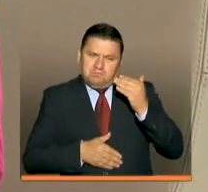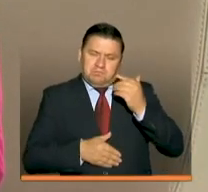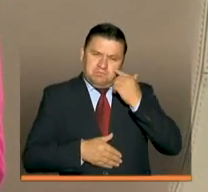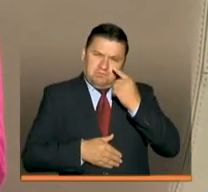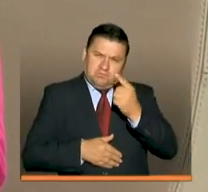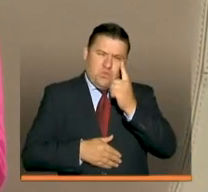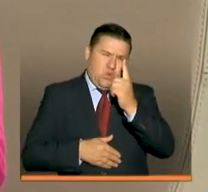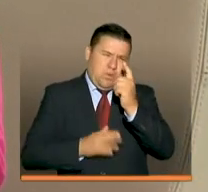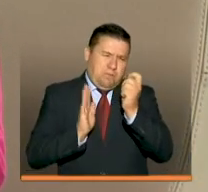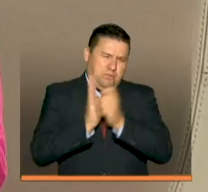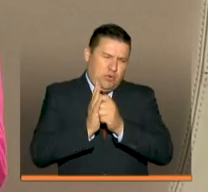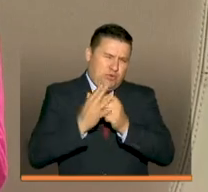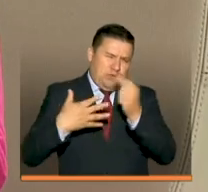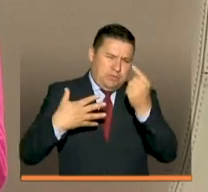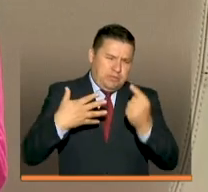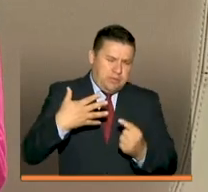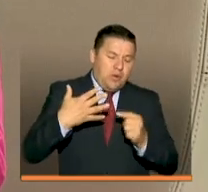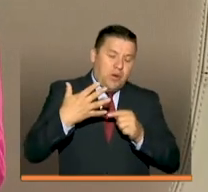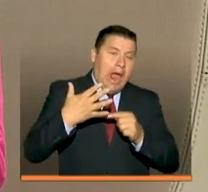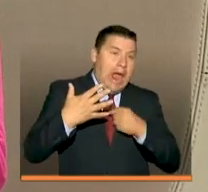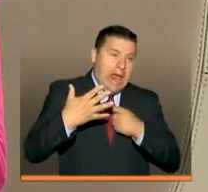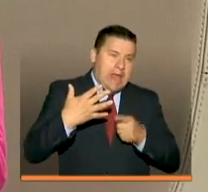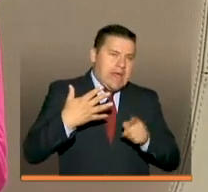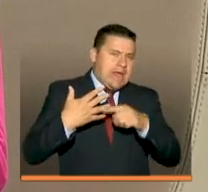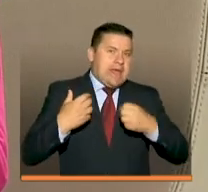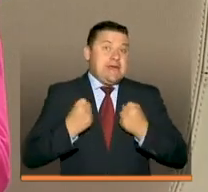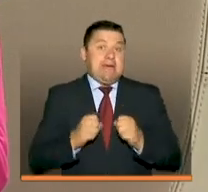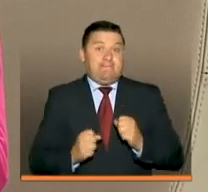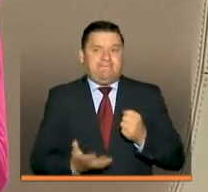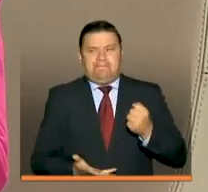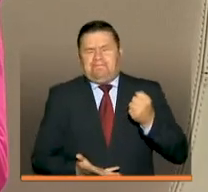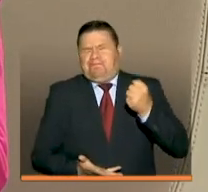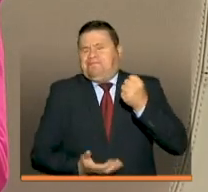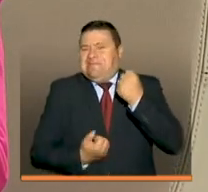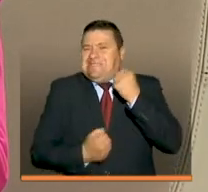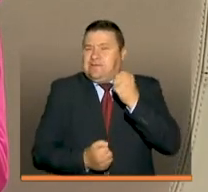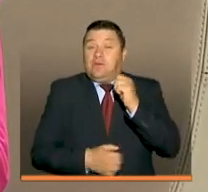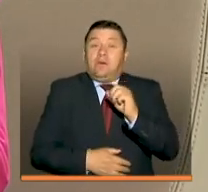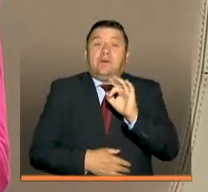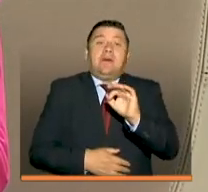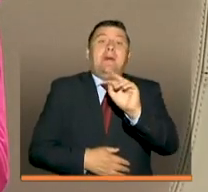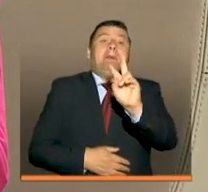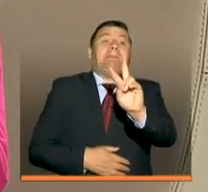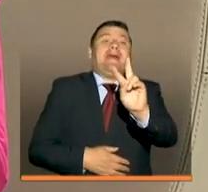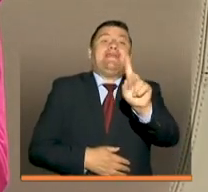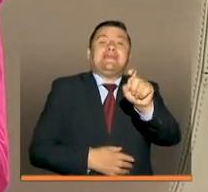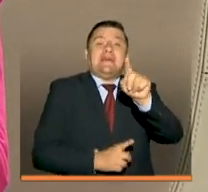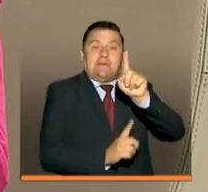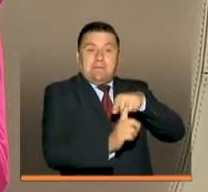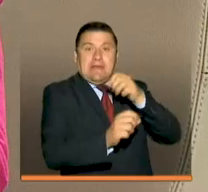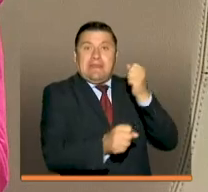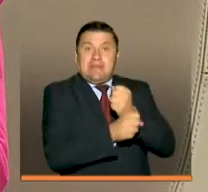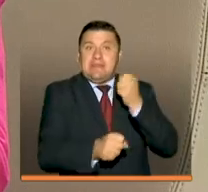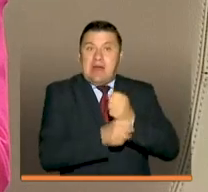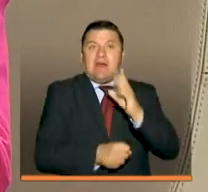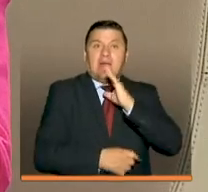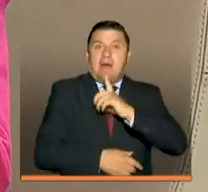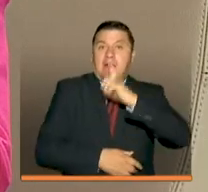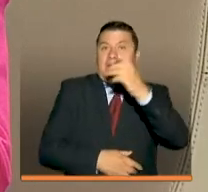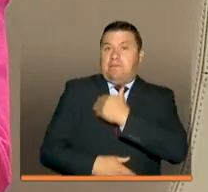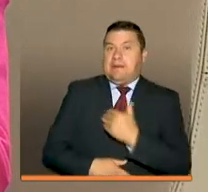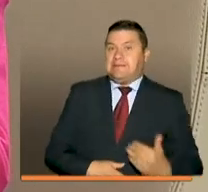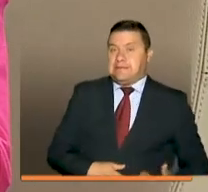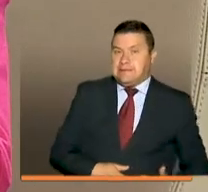por el último punto que usted mencionó y es recordar este esfuerzo presupuestal. Llevamos 26 meses de trabajo bajo su liderazgo